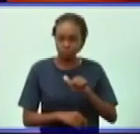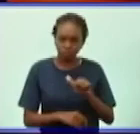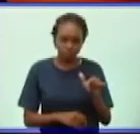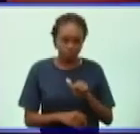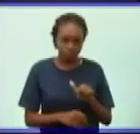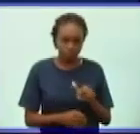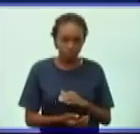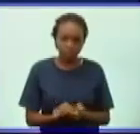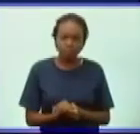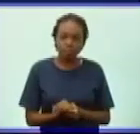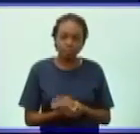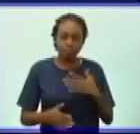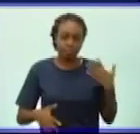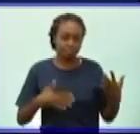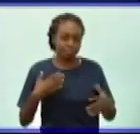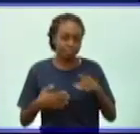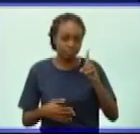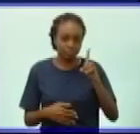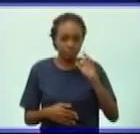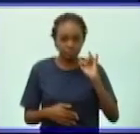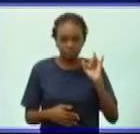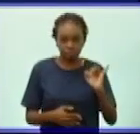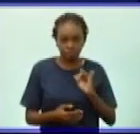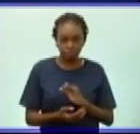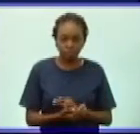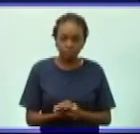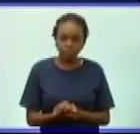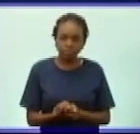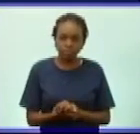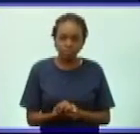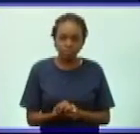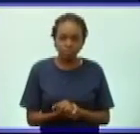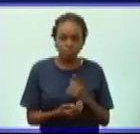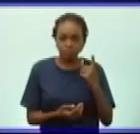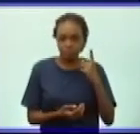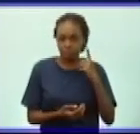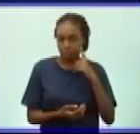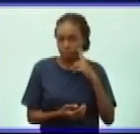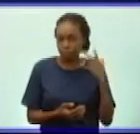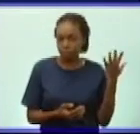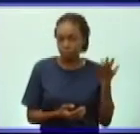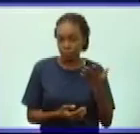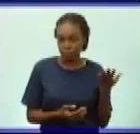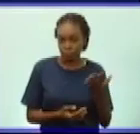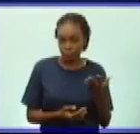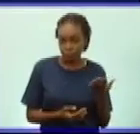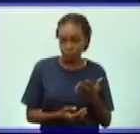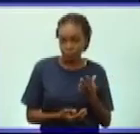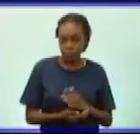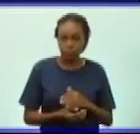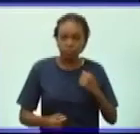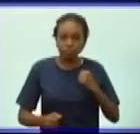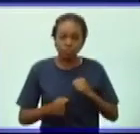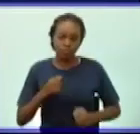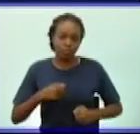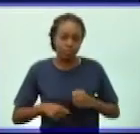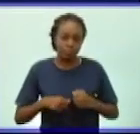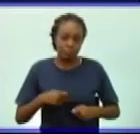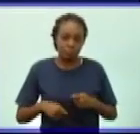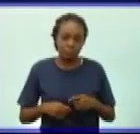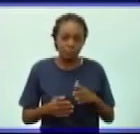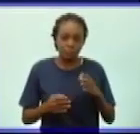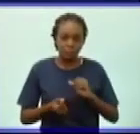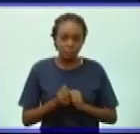de la actividad 17, ustedes van a estar calculando y comparando la velocidad de un atleta que